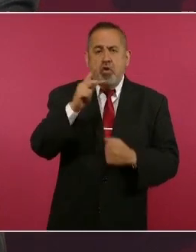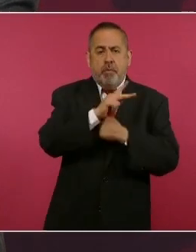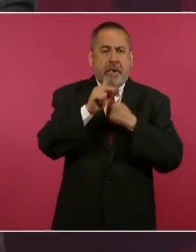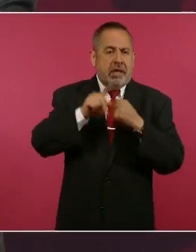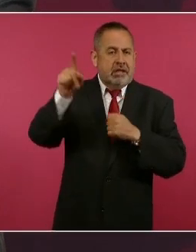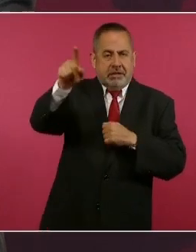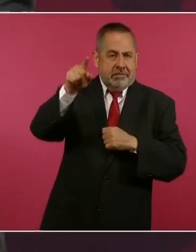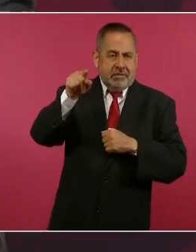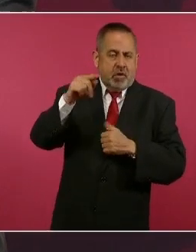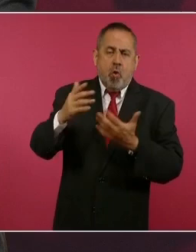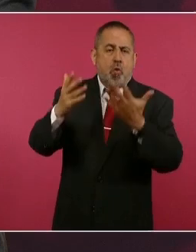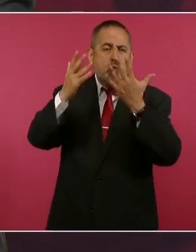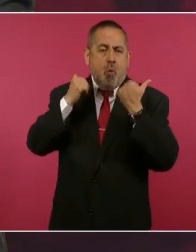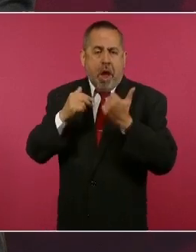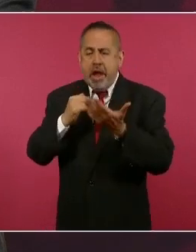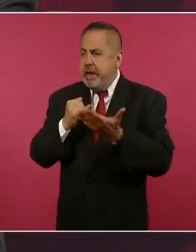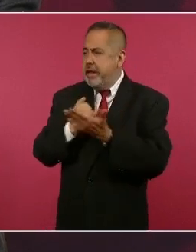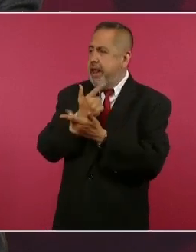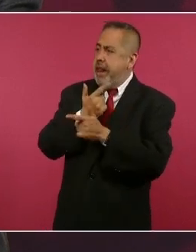antidemocráticas y